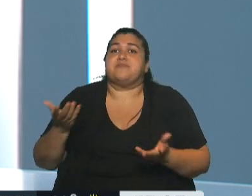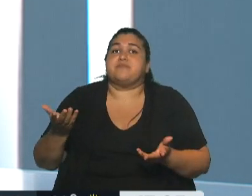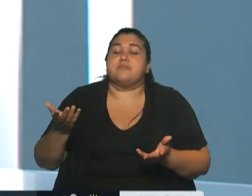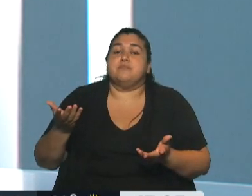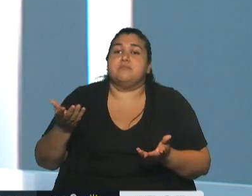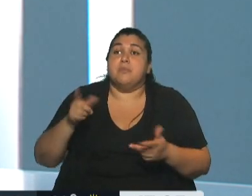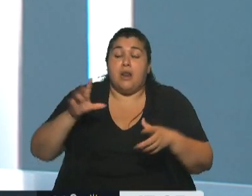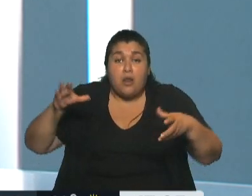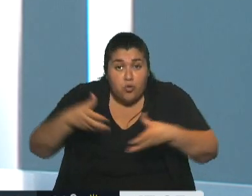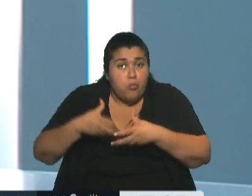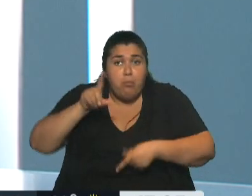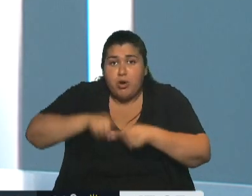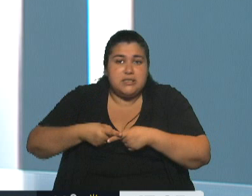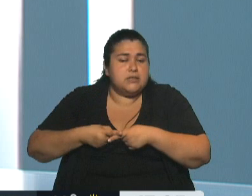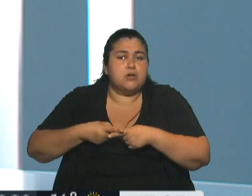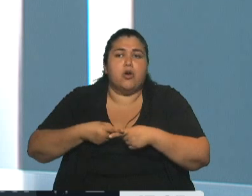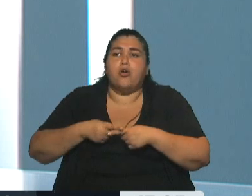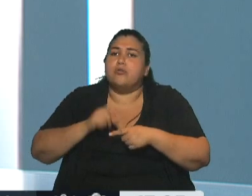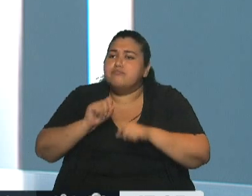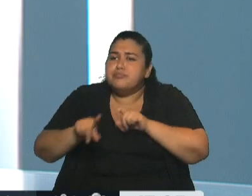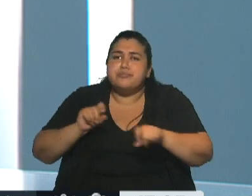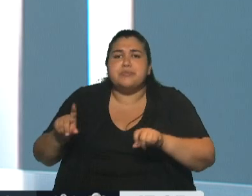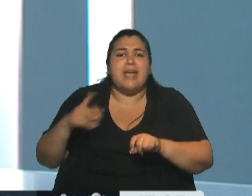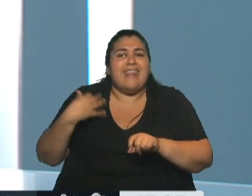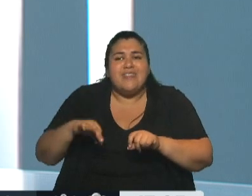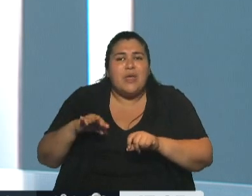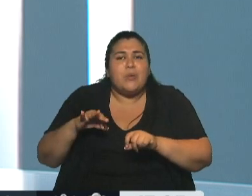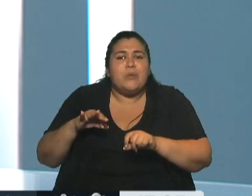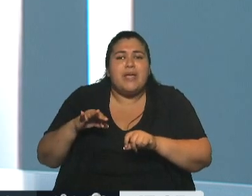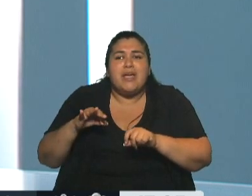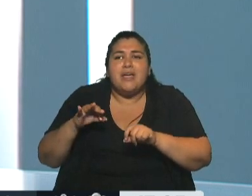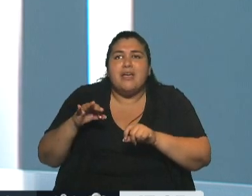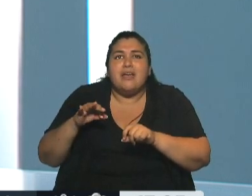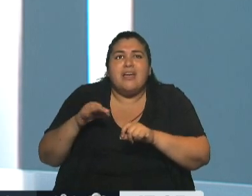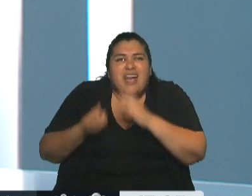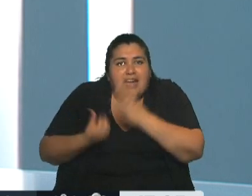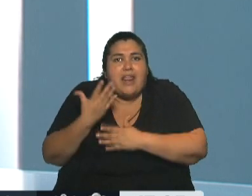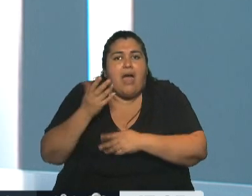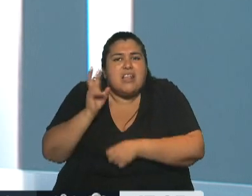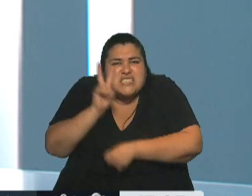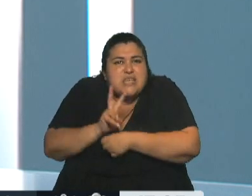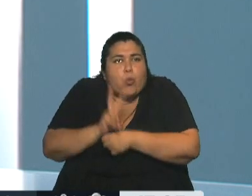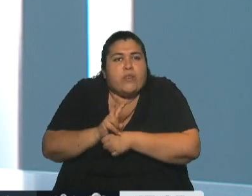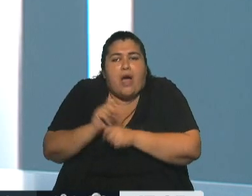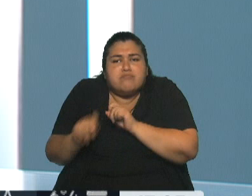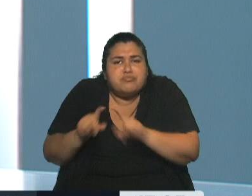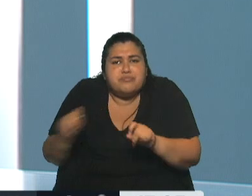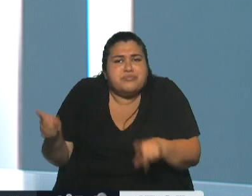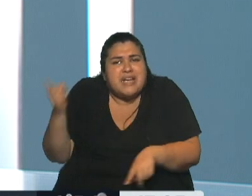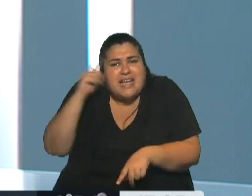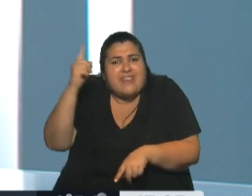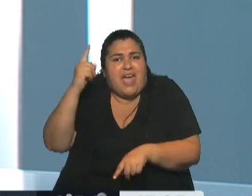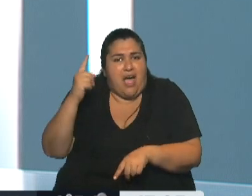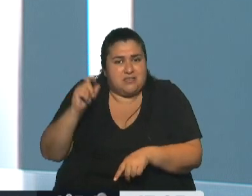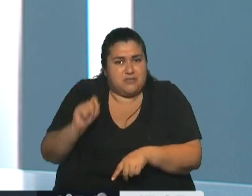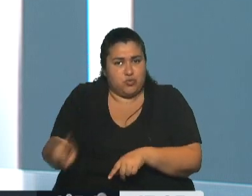tiene que construir una estrategia de su propia seguridad. Y eso me parece que es... Por eso yo tengo acá la